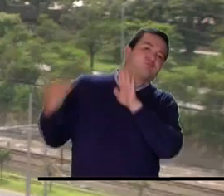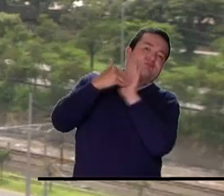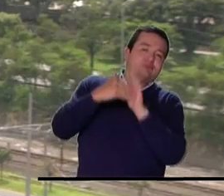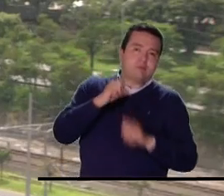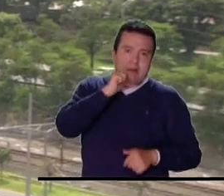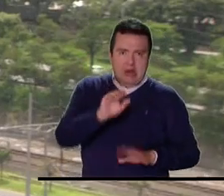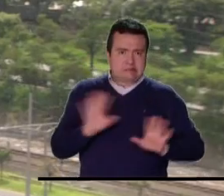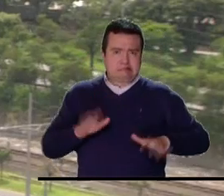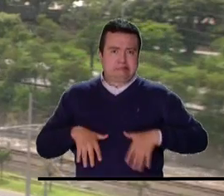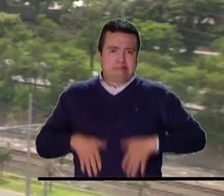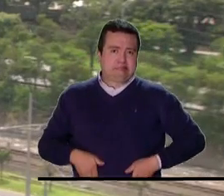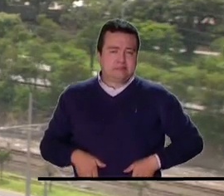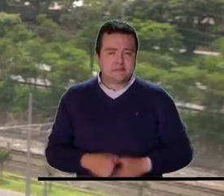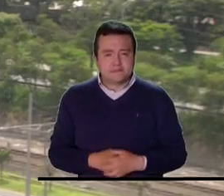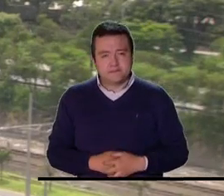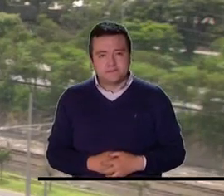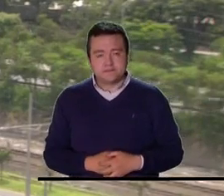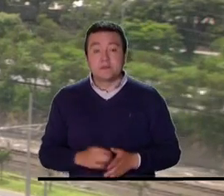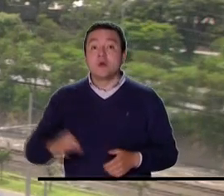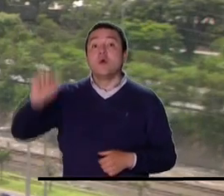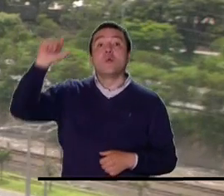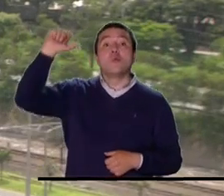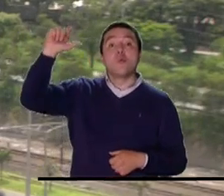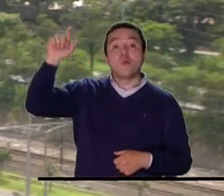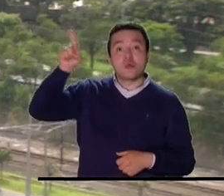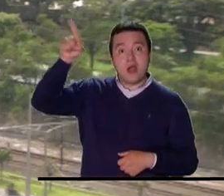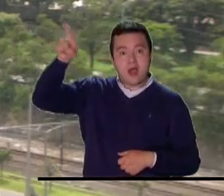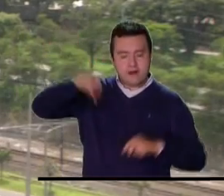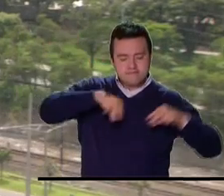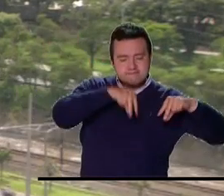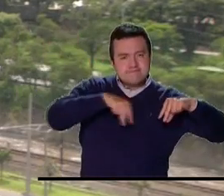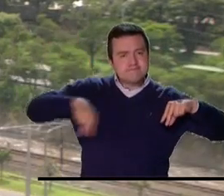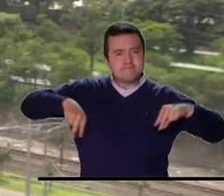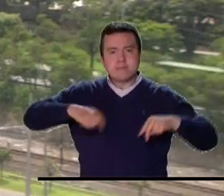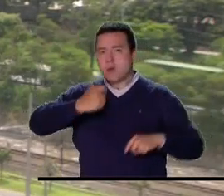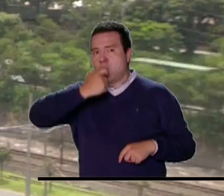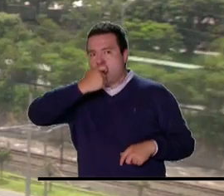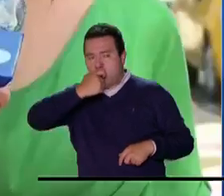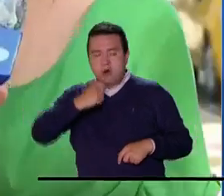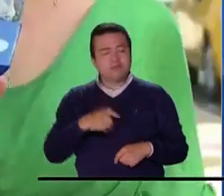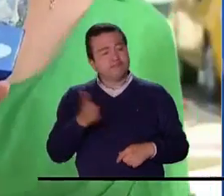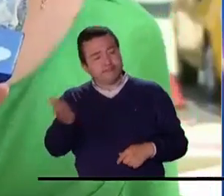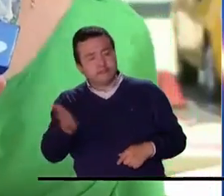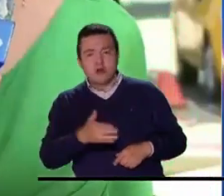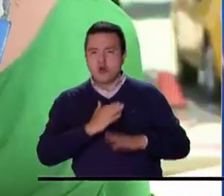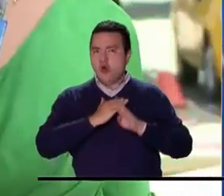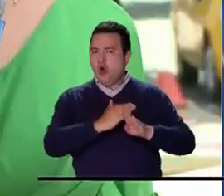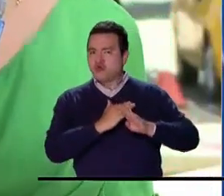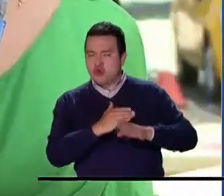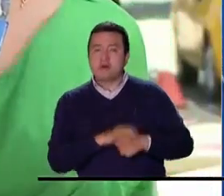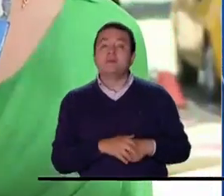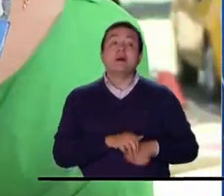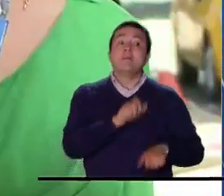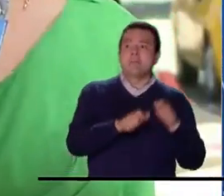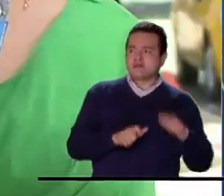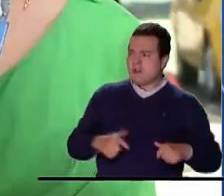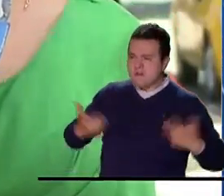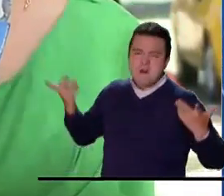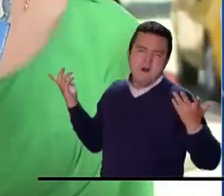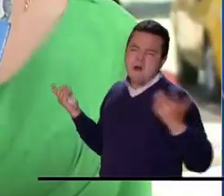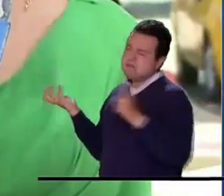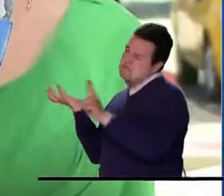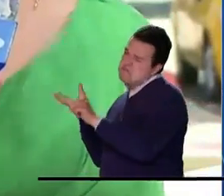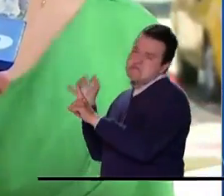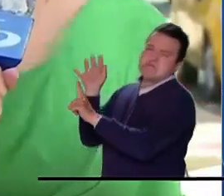Un control de tránsito en Cúcuta terminó en agresiones por parte de ciudadanos contra los agentes que inmovilizaron una moto.